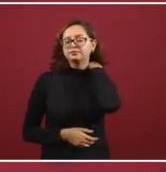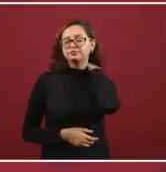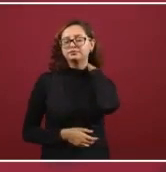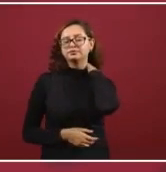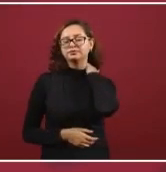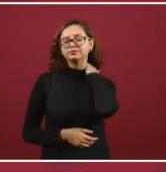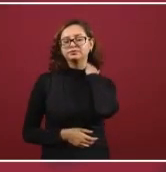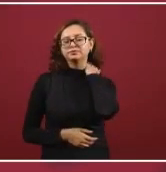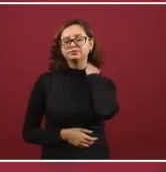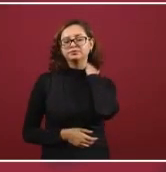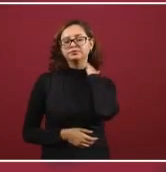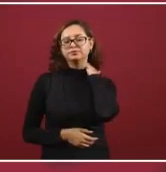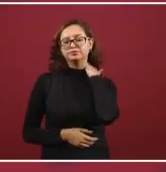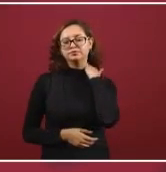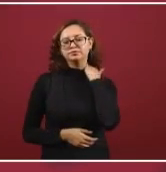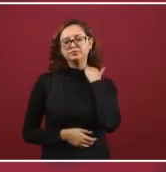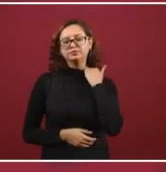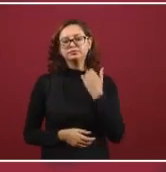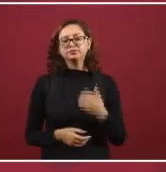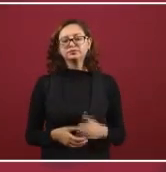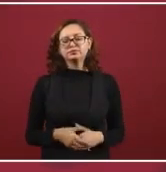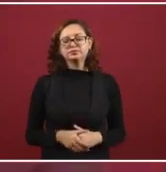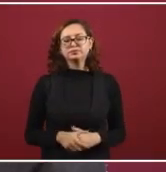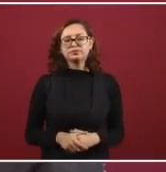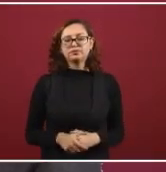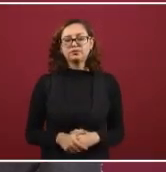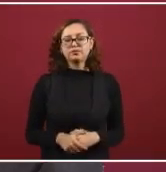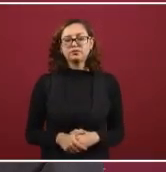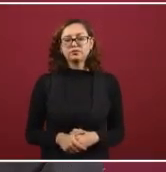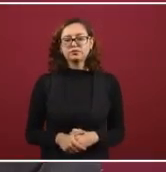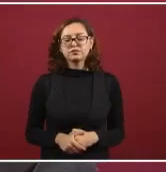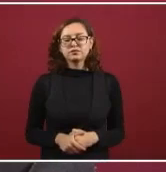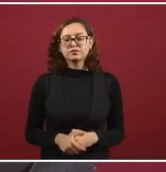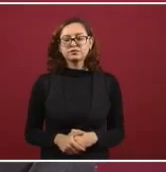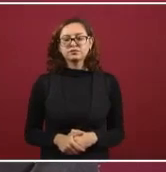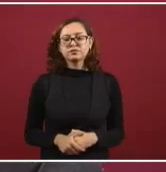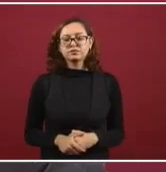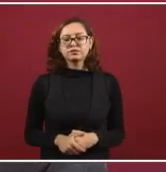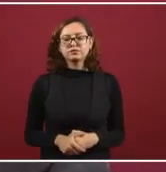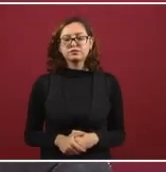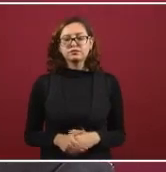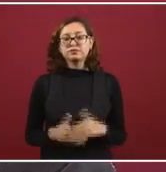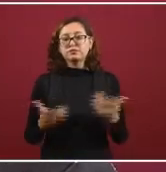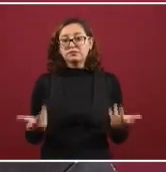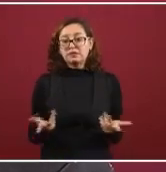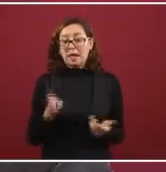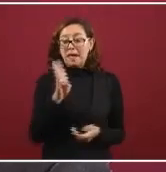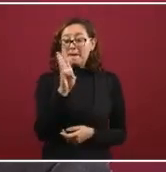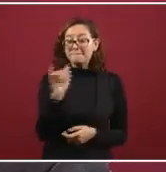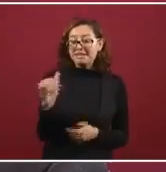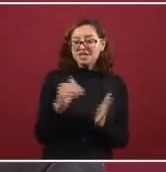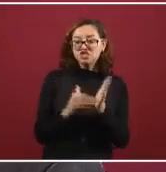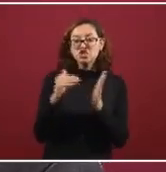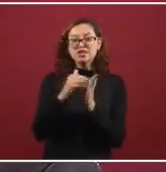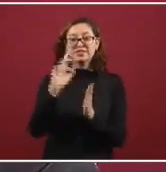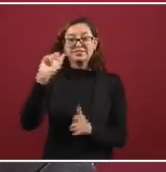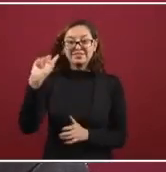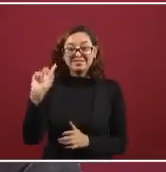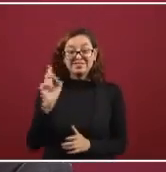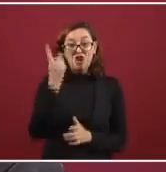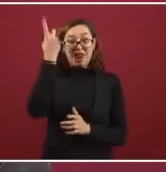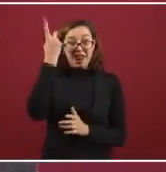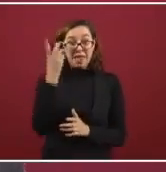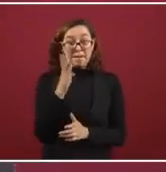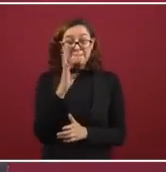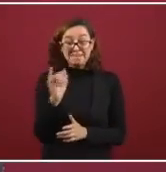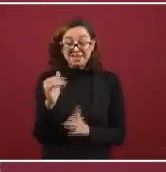es muy complicado, si asumimos que las cifras de las que estamos hablando son billones de dólares, mover billones de